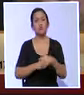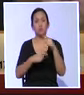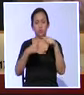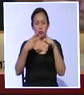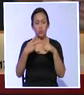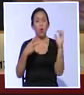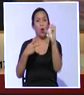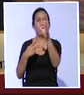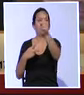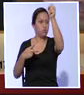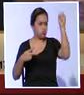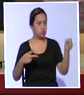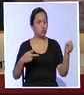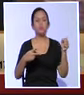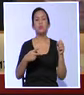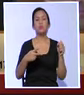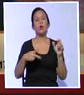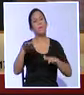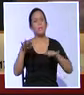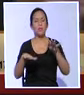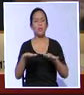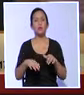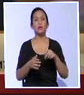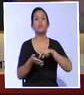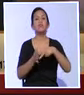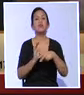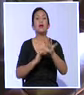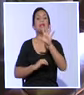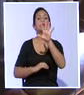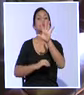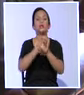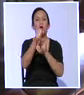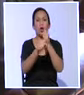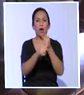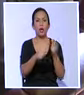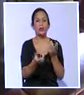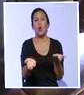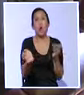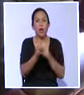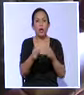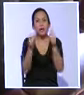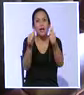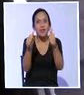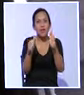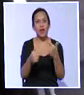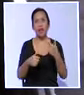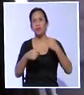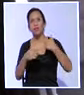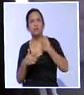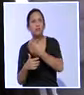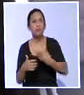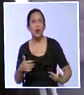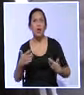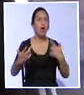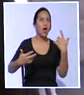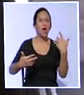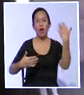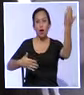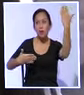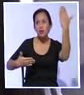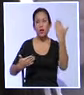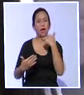destituido tengan un periodo de muerte civil por cinco años por otro lado el consejo de administración legislativa cal prevé seleccionar